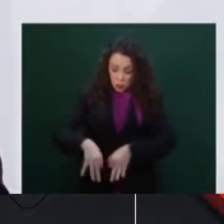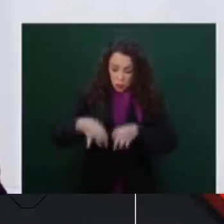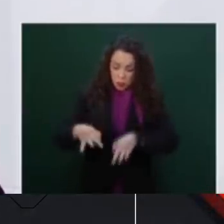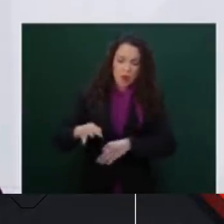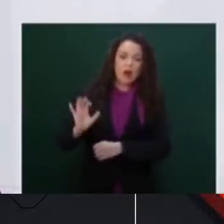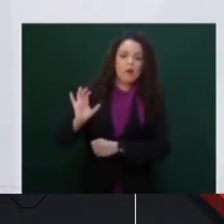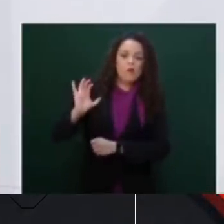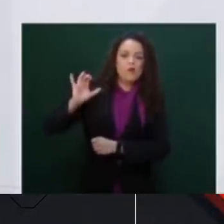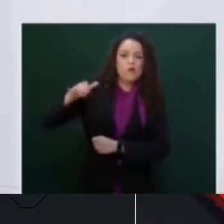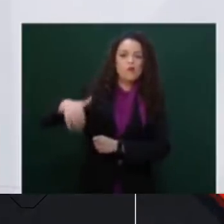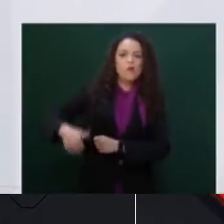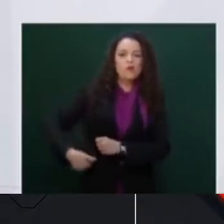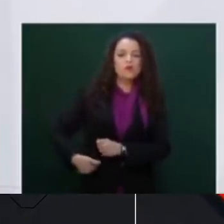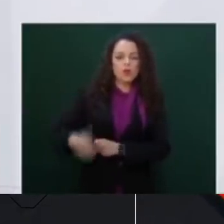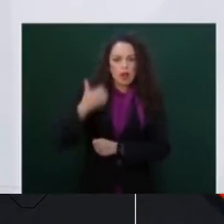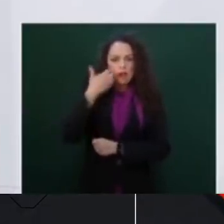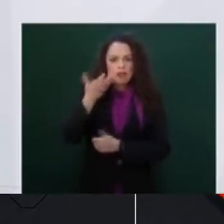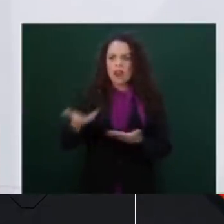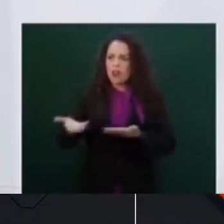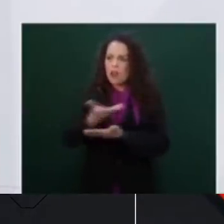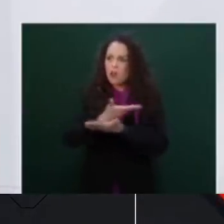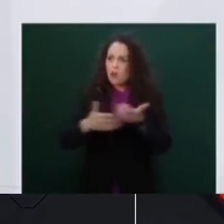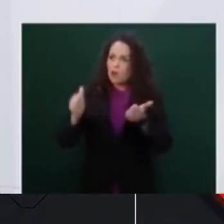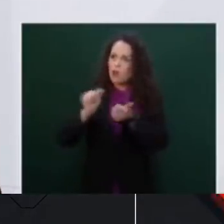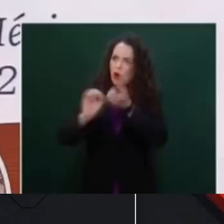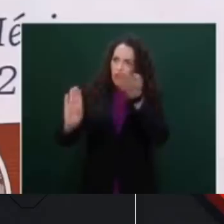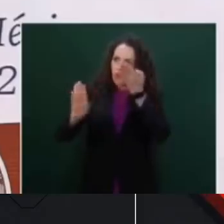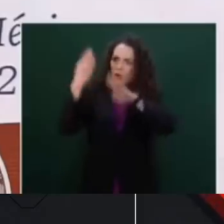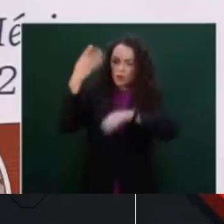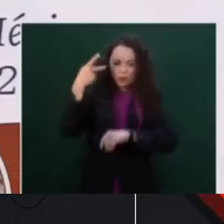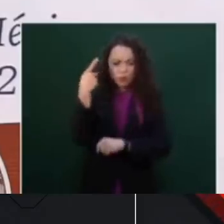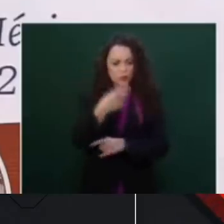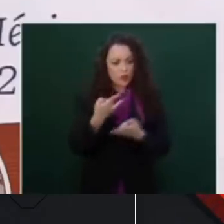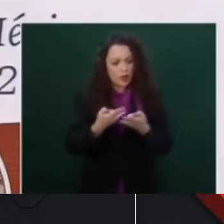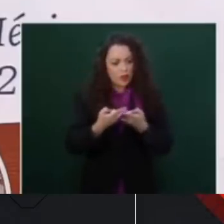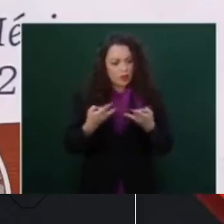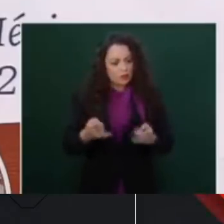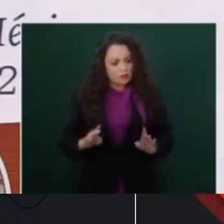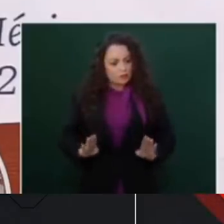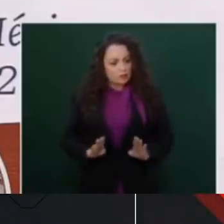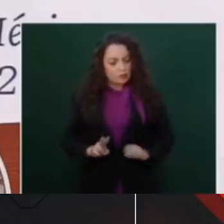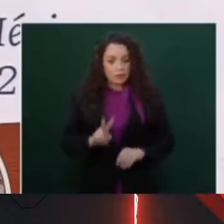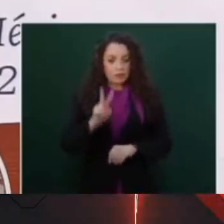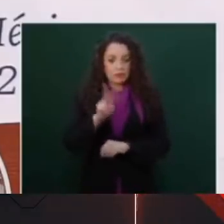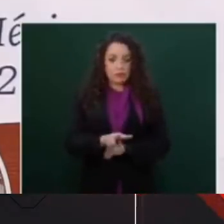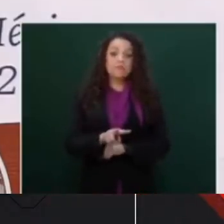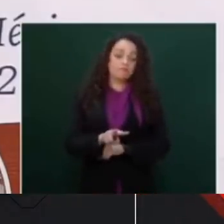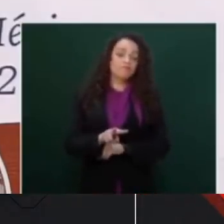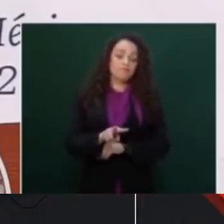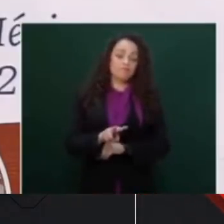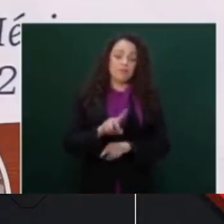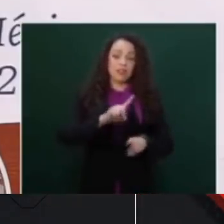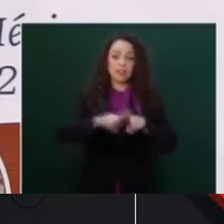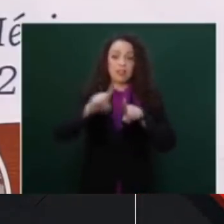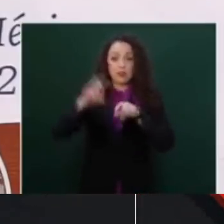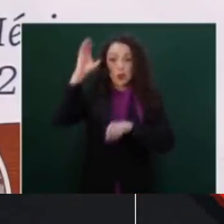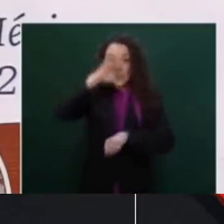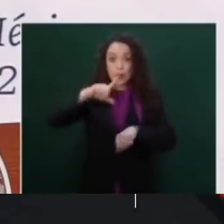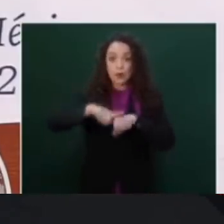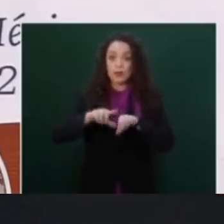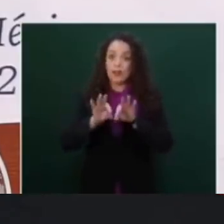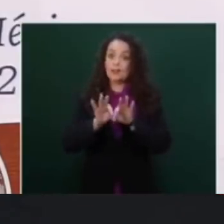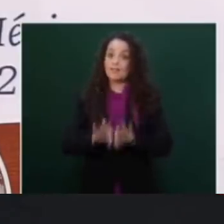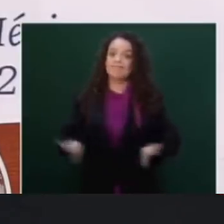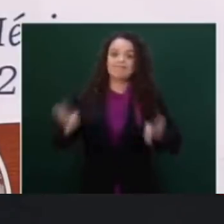su patrimonio con el mundo y que por su historia y carácter es un punto de encuentro entre culturas. El